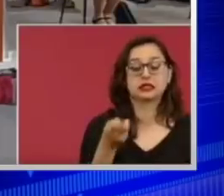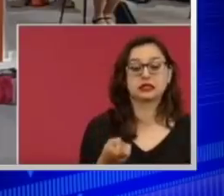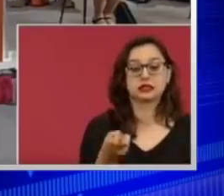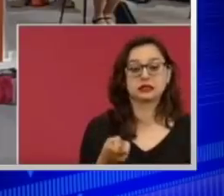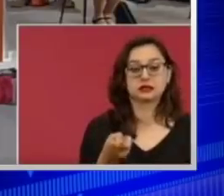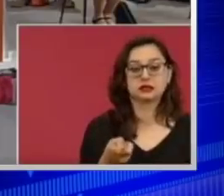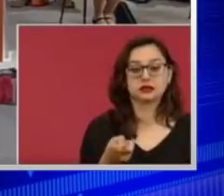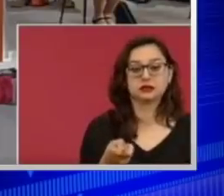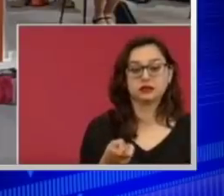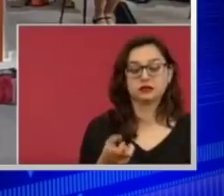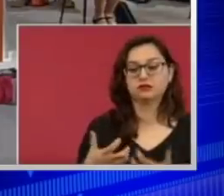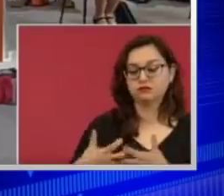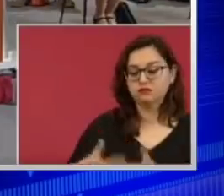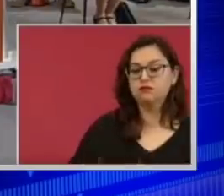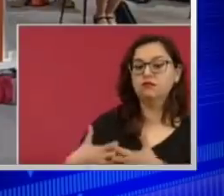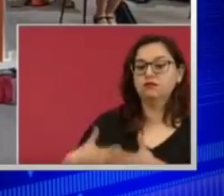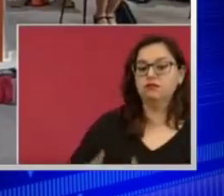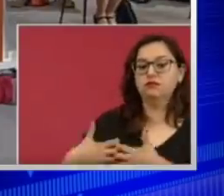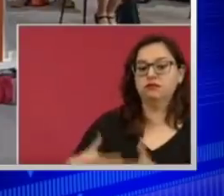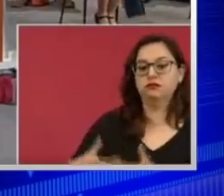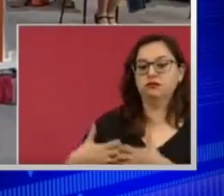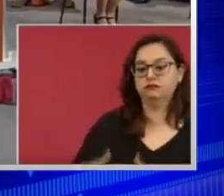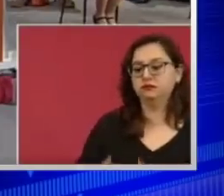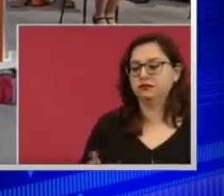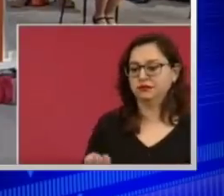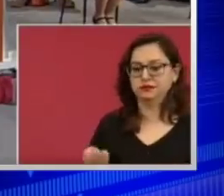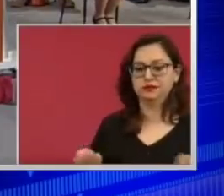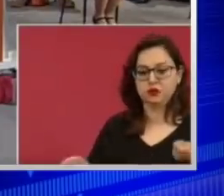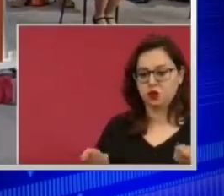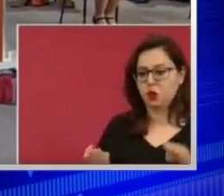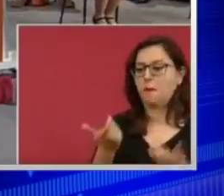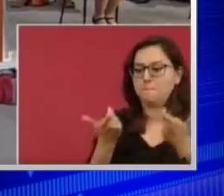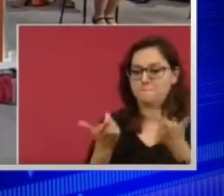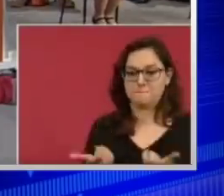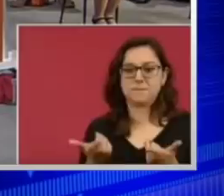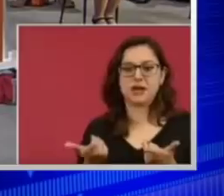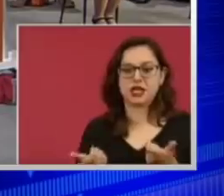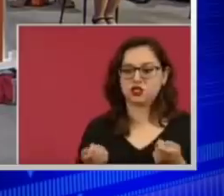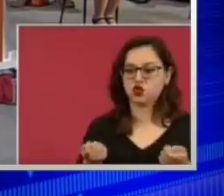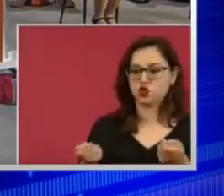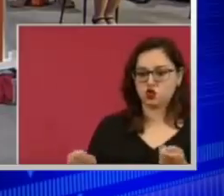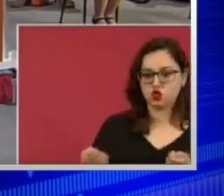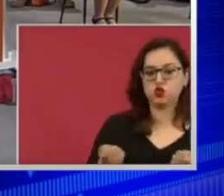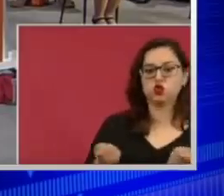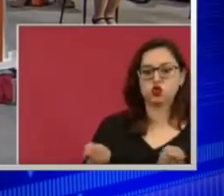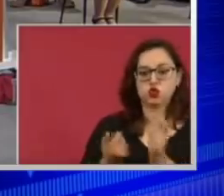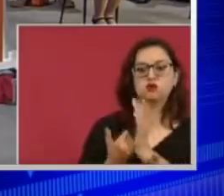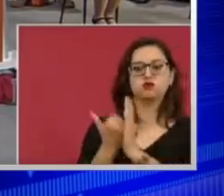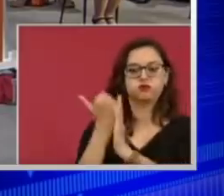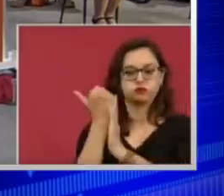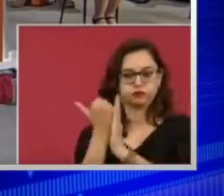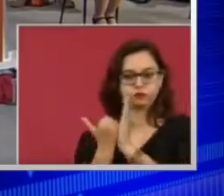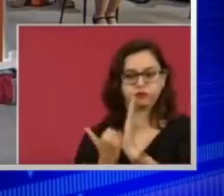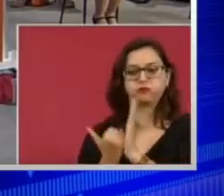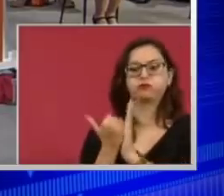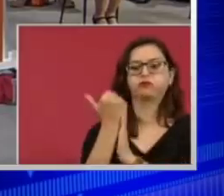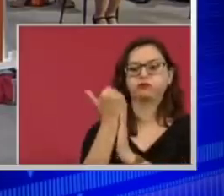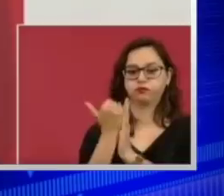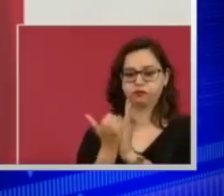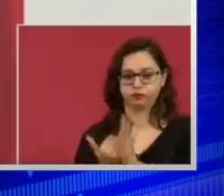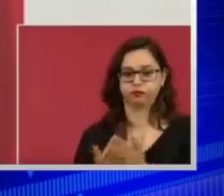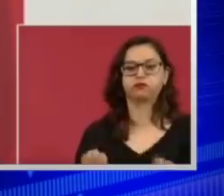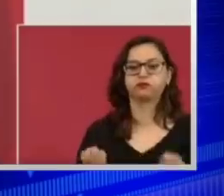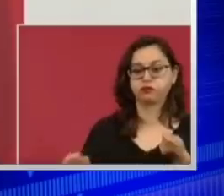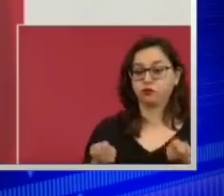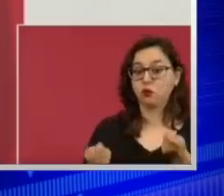más capacidad para control de estos estos energéticos